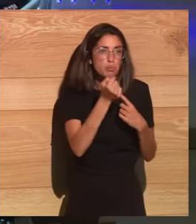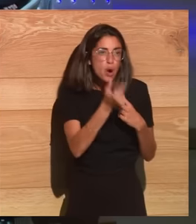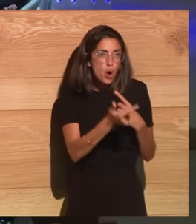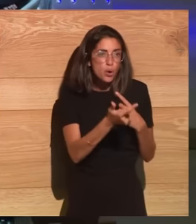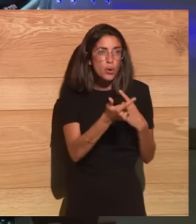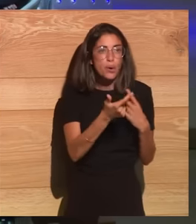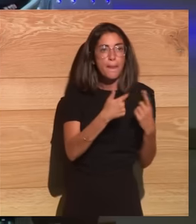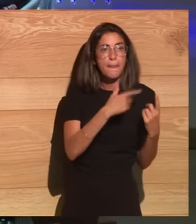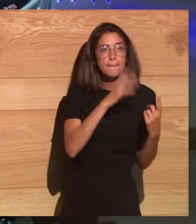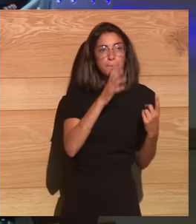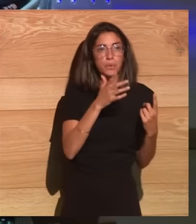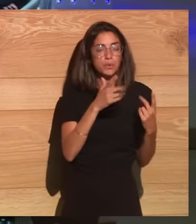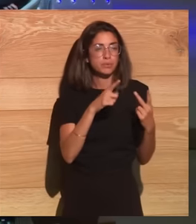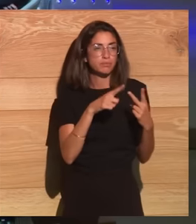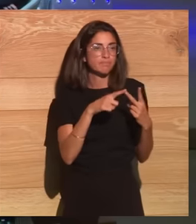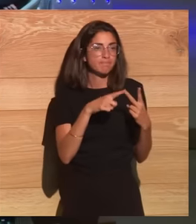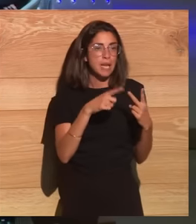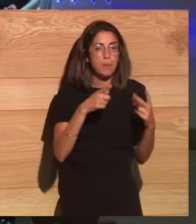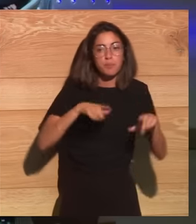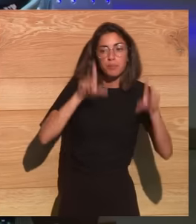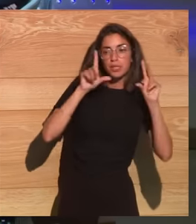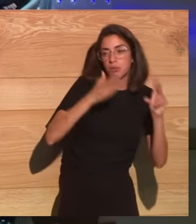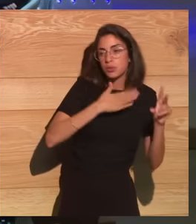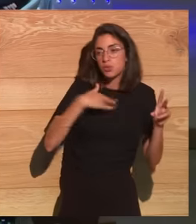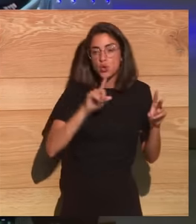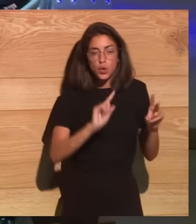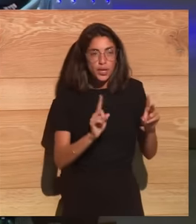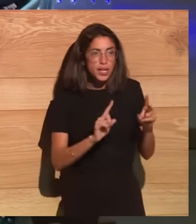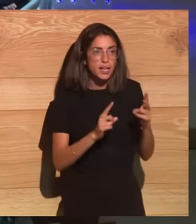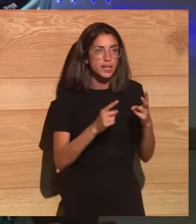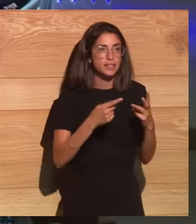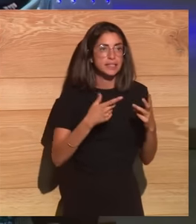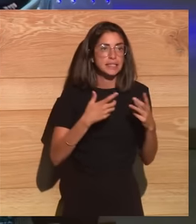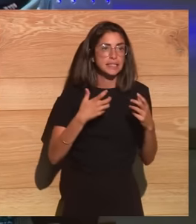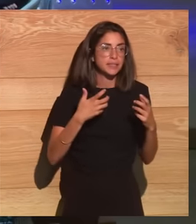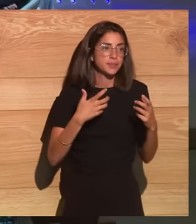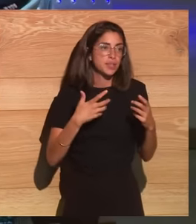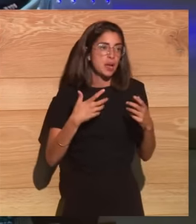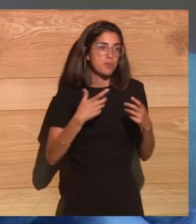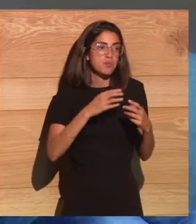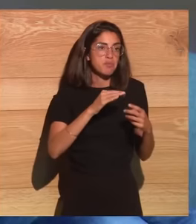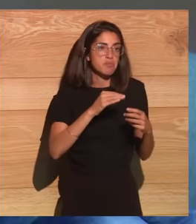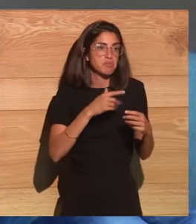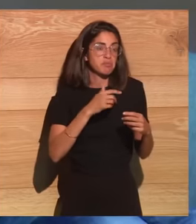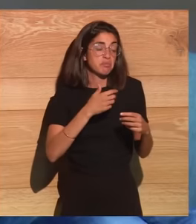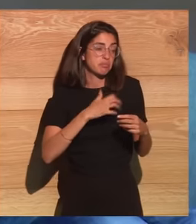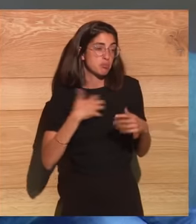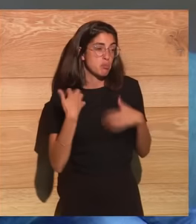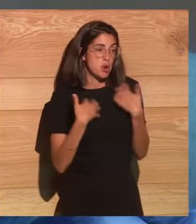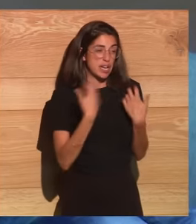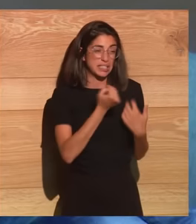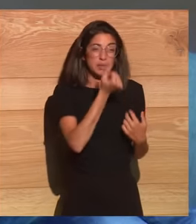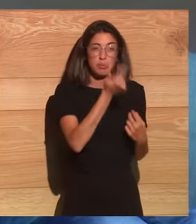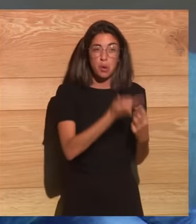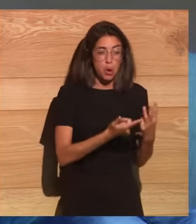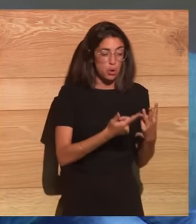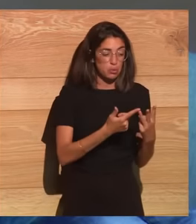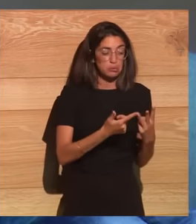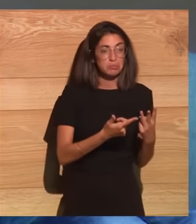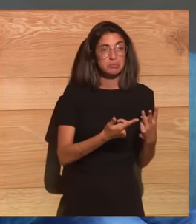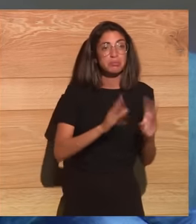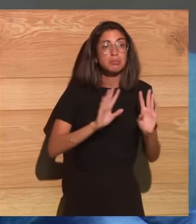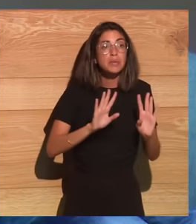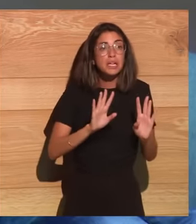posición lateral, rehuye el protagonismo, no da guerra más allá de lo necesario, y a la vez, cuando se